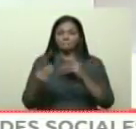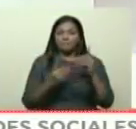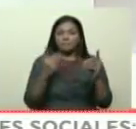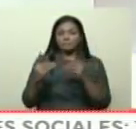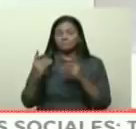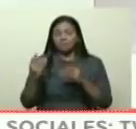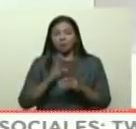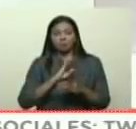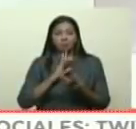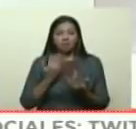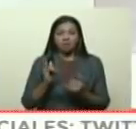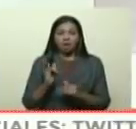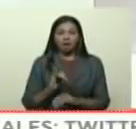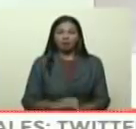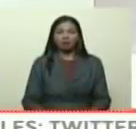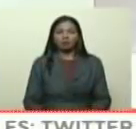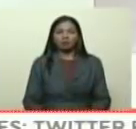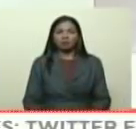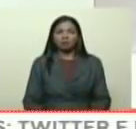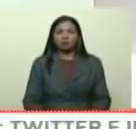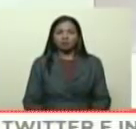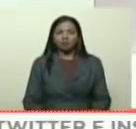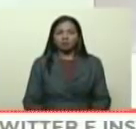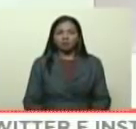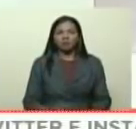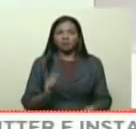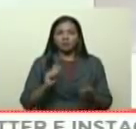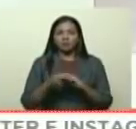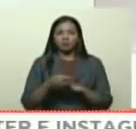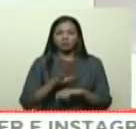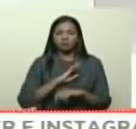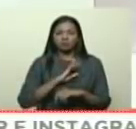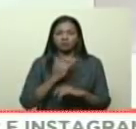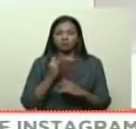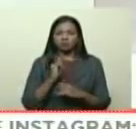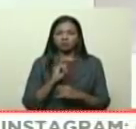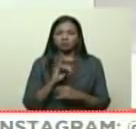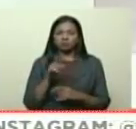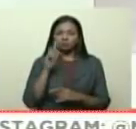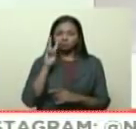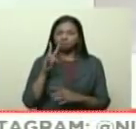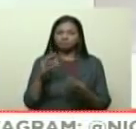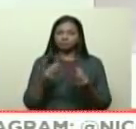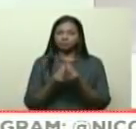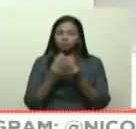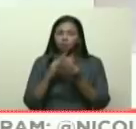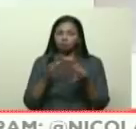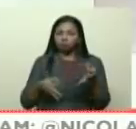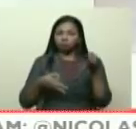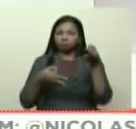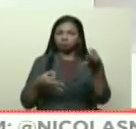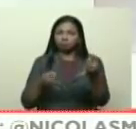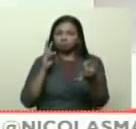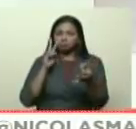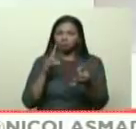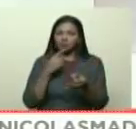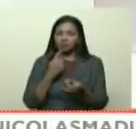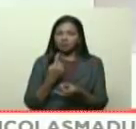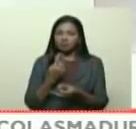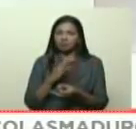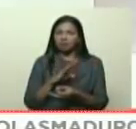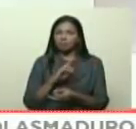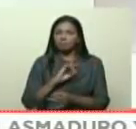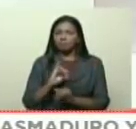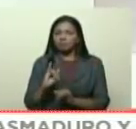crítica, autocrítica, de cambios, renovación y rectificación, un conjunto de propuestas que la han llamado